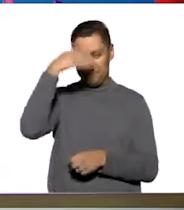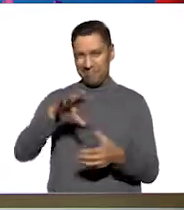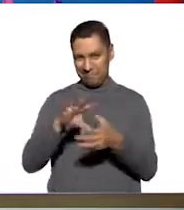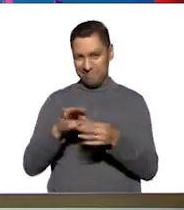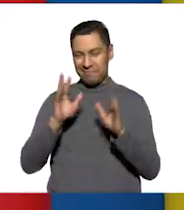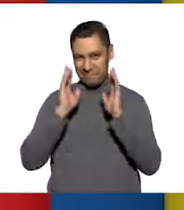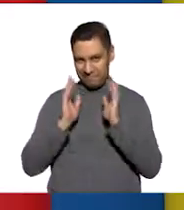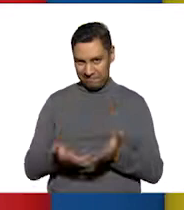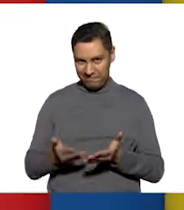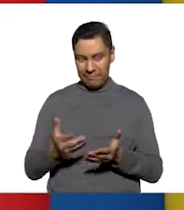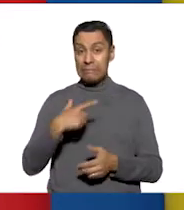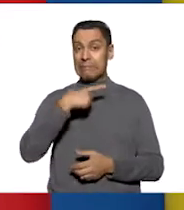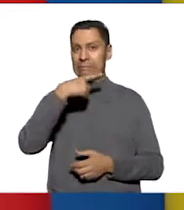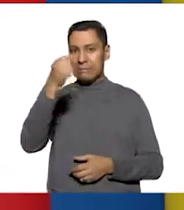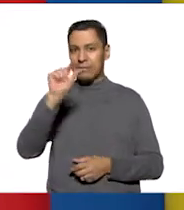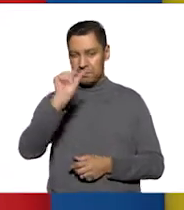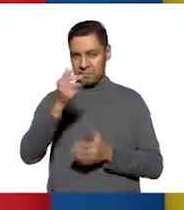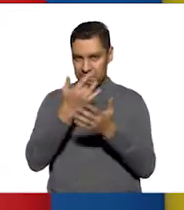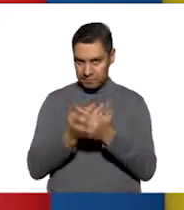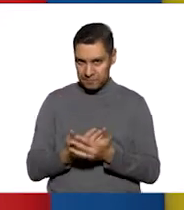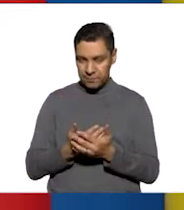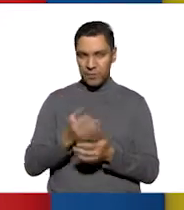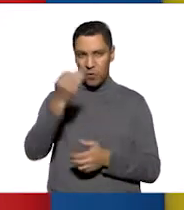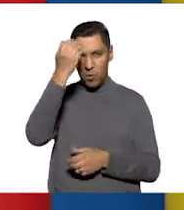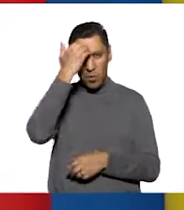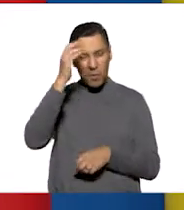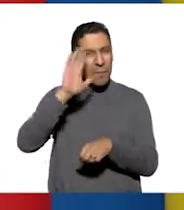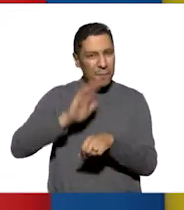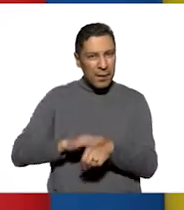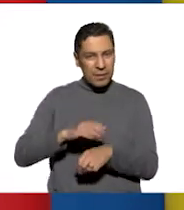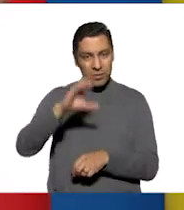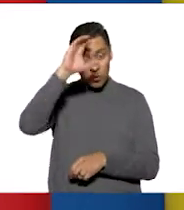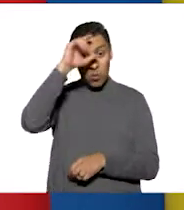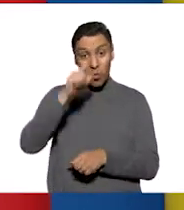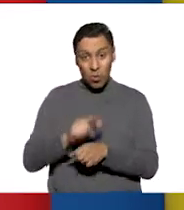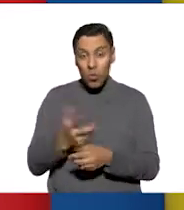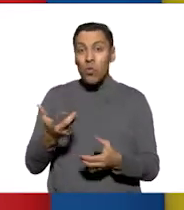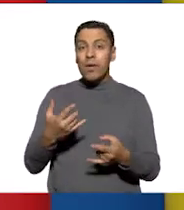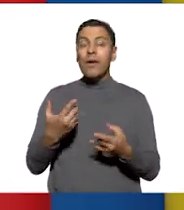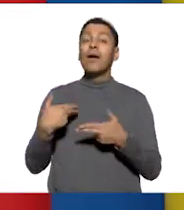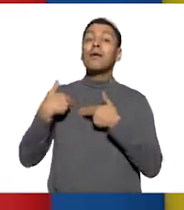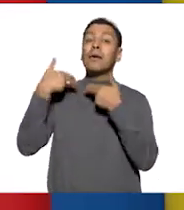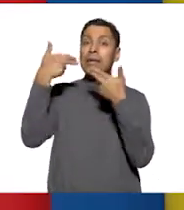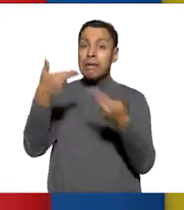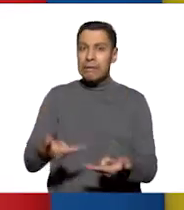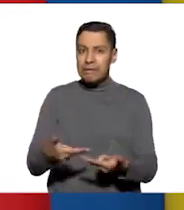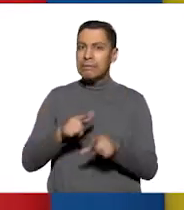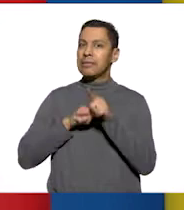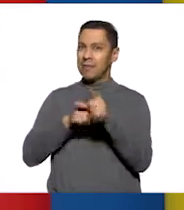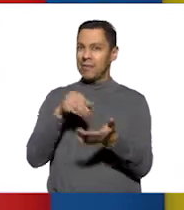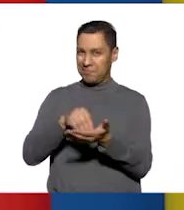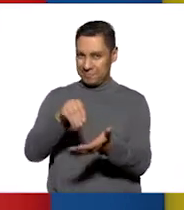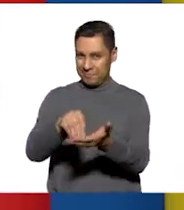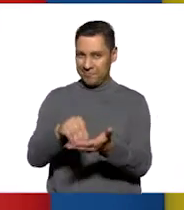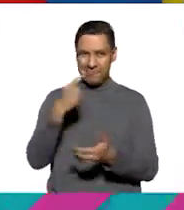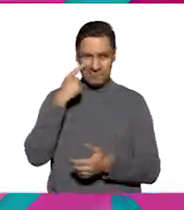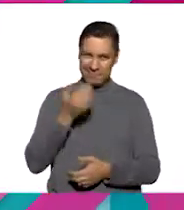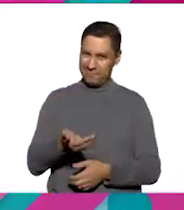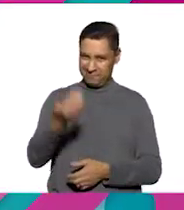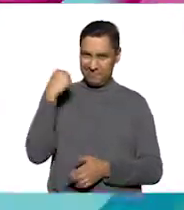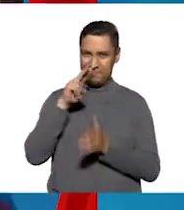de irnos me gustaría que conociéramos un poco más sobre esta cultura y la herencia que aún conservamos de ella. Vamos a